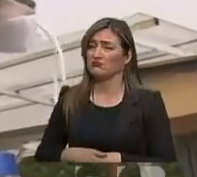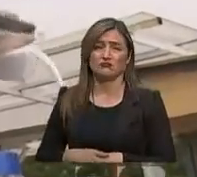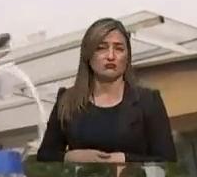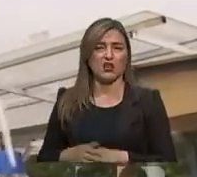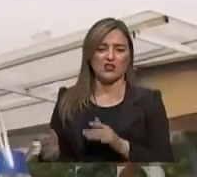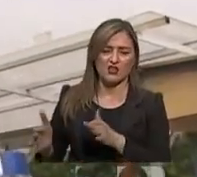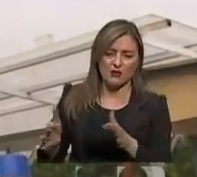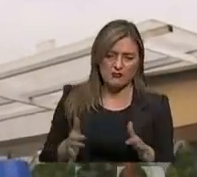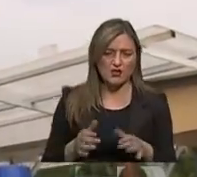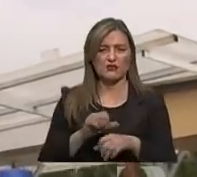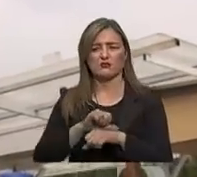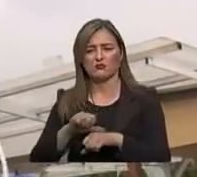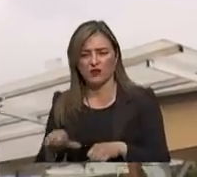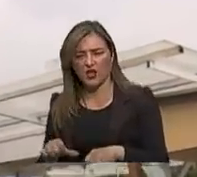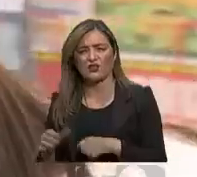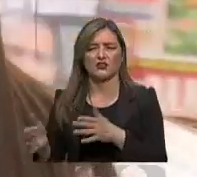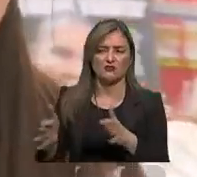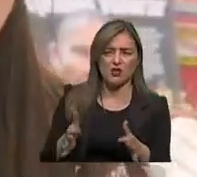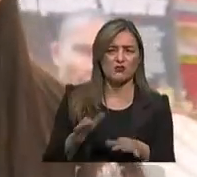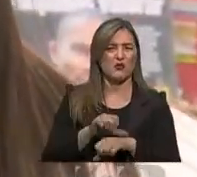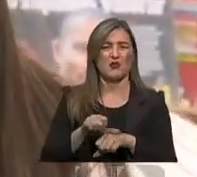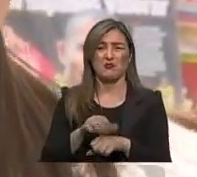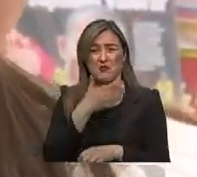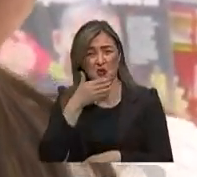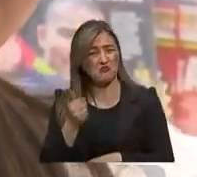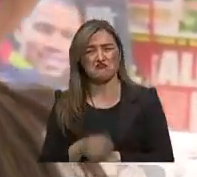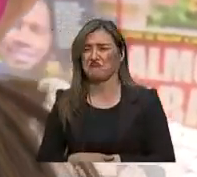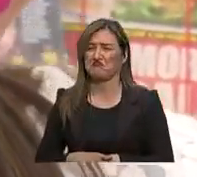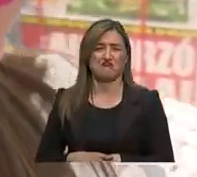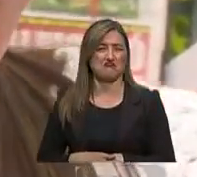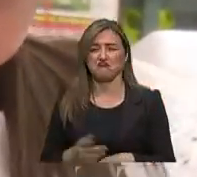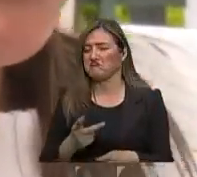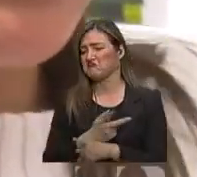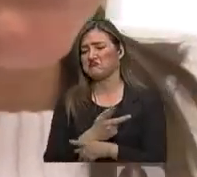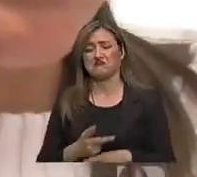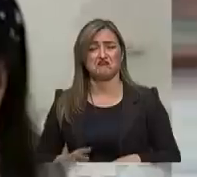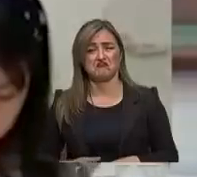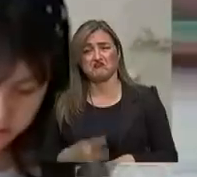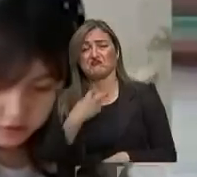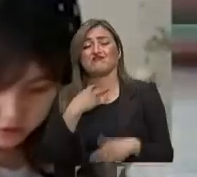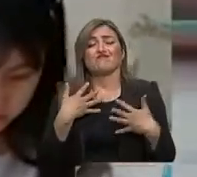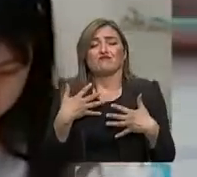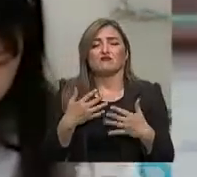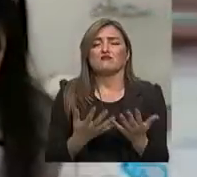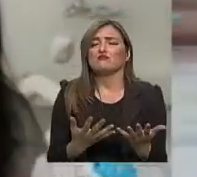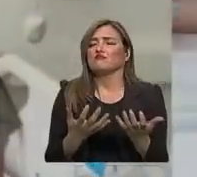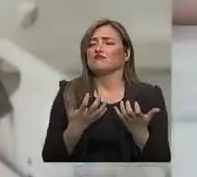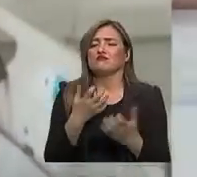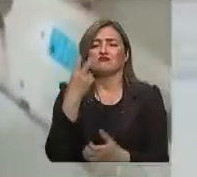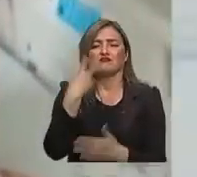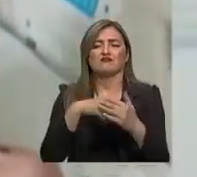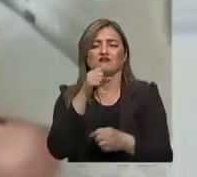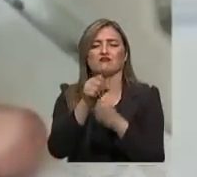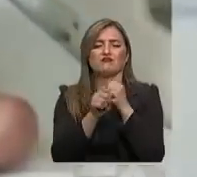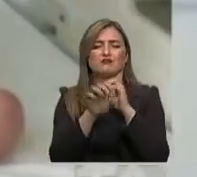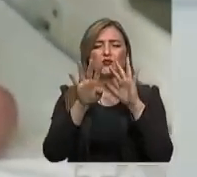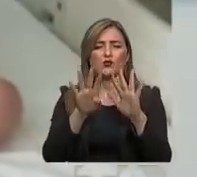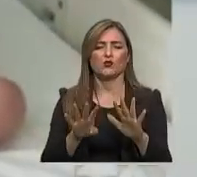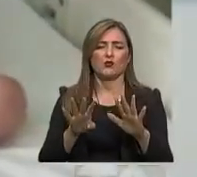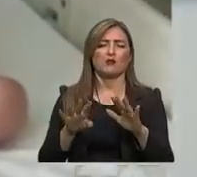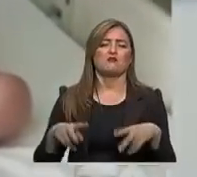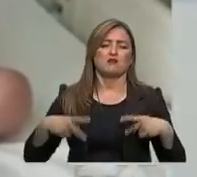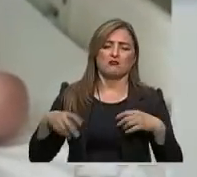a los tratamientos que recibe en ese hospital. Teme lo peor, pero no pierde la esperanza de que su hija de 9 años algún día pueda